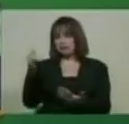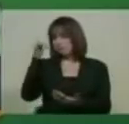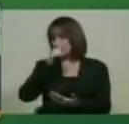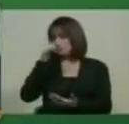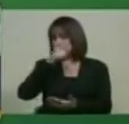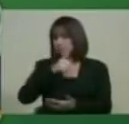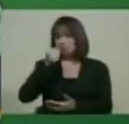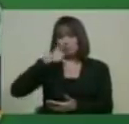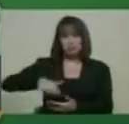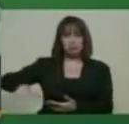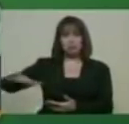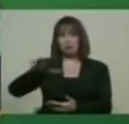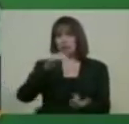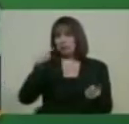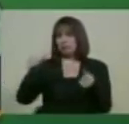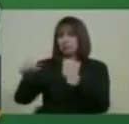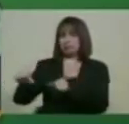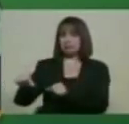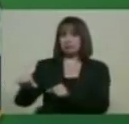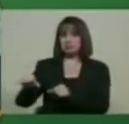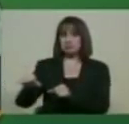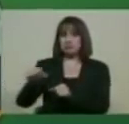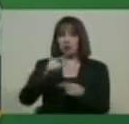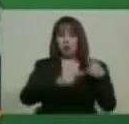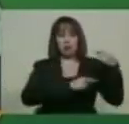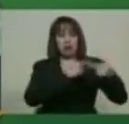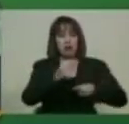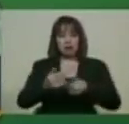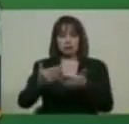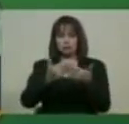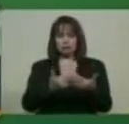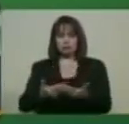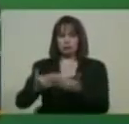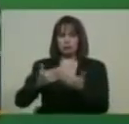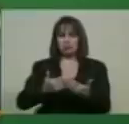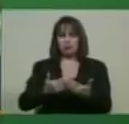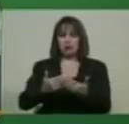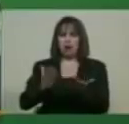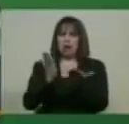Esa generación que estudió en las academias militares de Venezuela en los 80